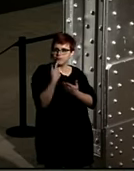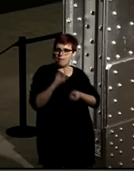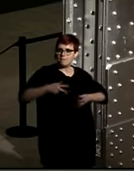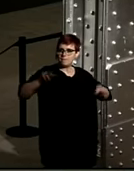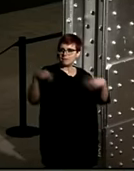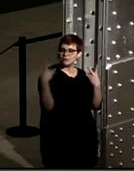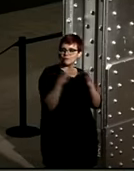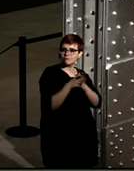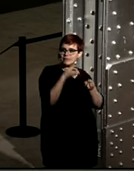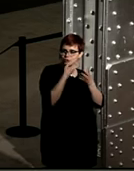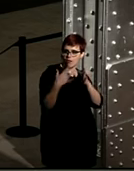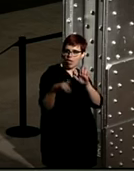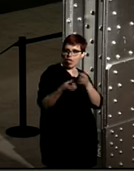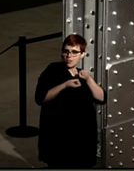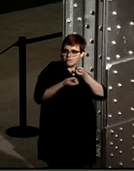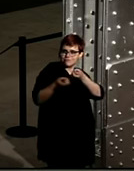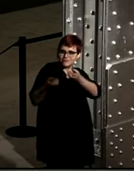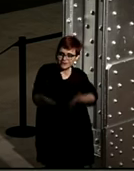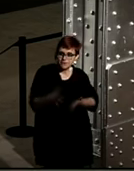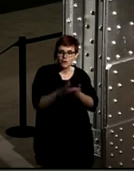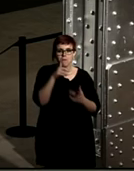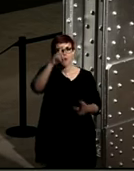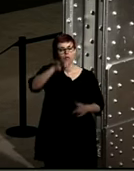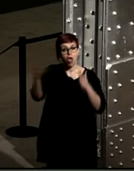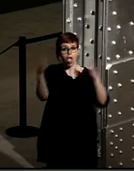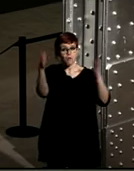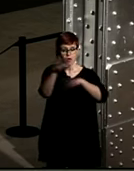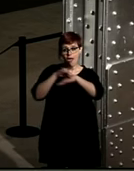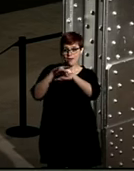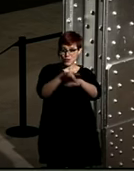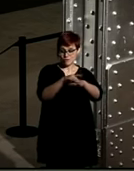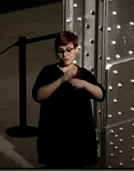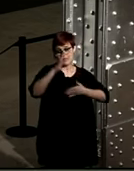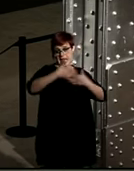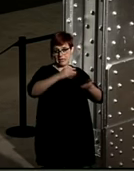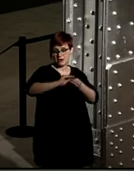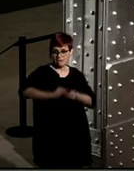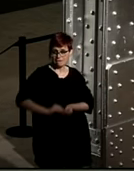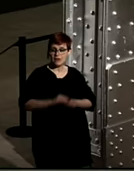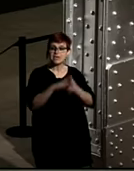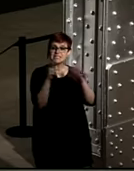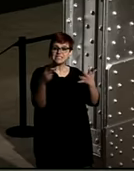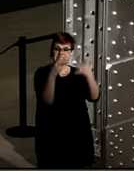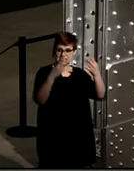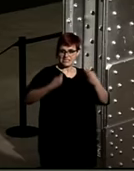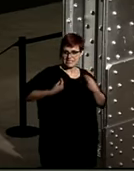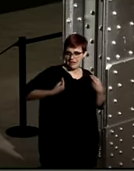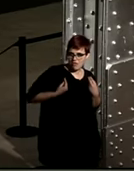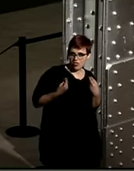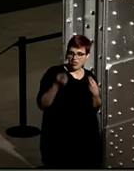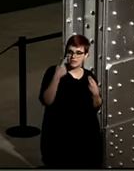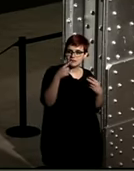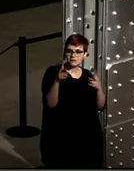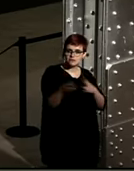¿no? Yo desde los tiempos en que escribía en 7 vidas, he tenido la mala costumbre de sacar muchas historias de lo que veo